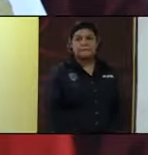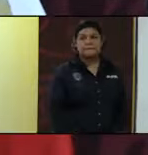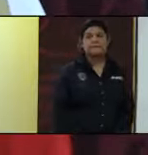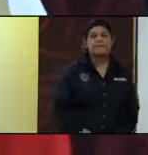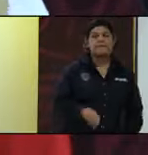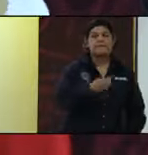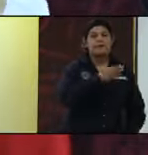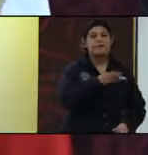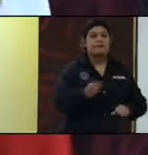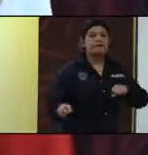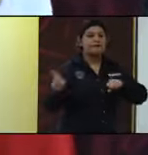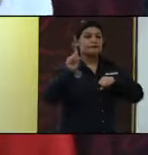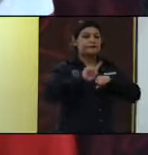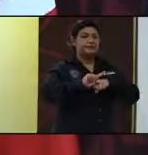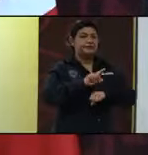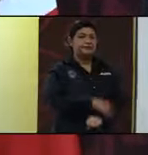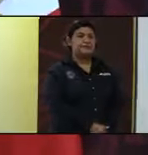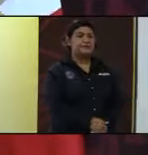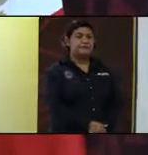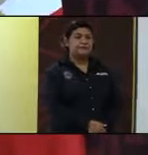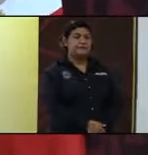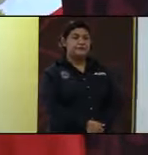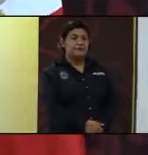Buenos días.